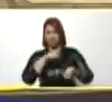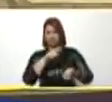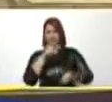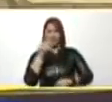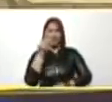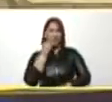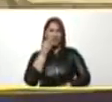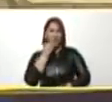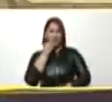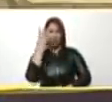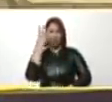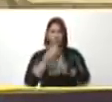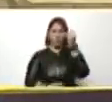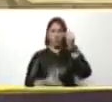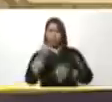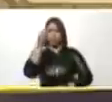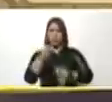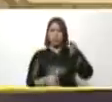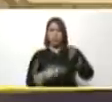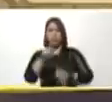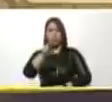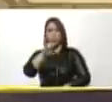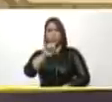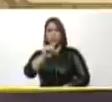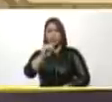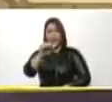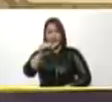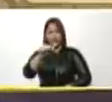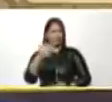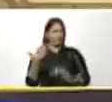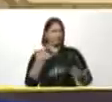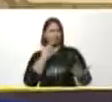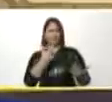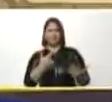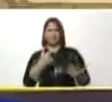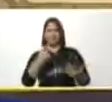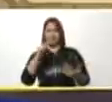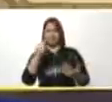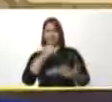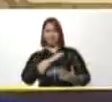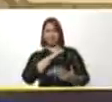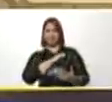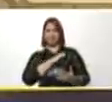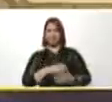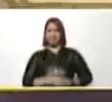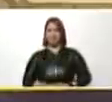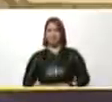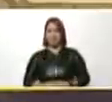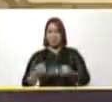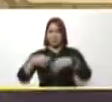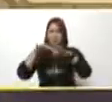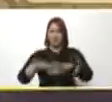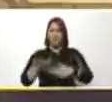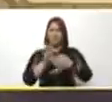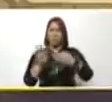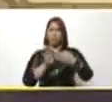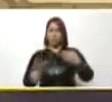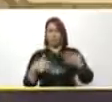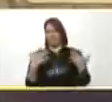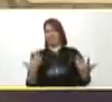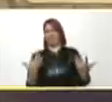de la prófuga de la justicia, Luis Ortega Díaz, de decir el 1 de enero que cesaba en sus funciones.